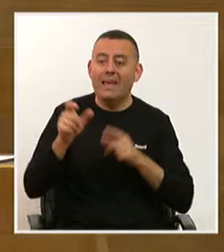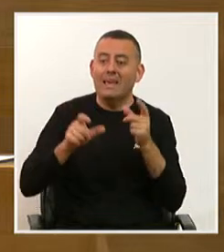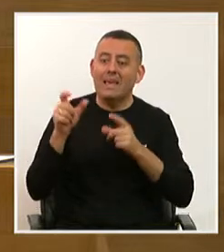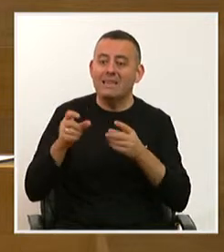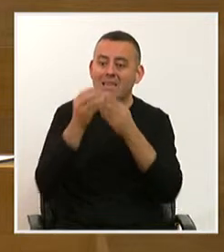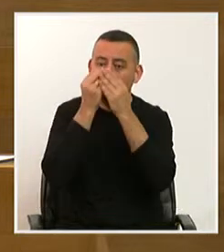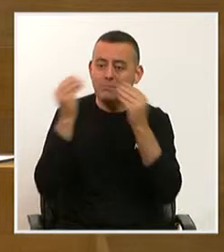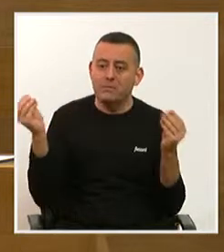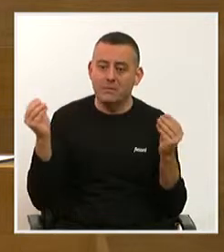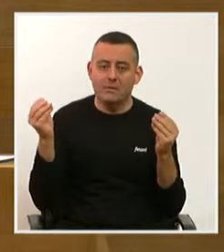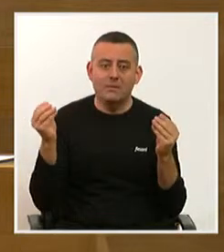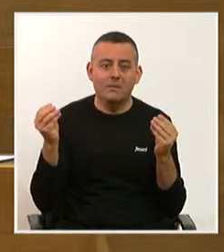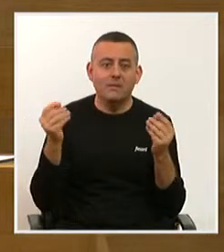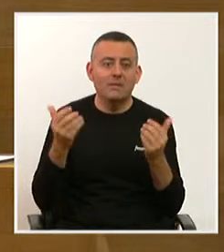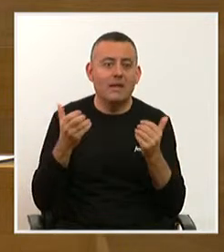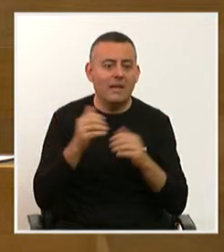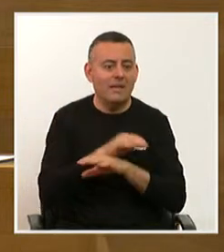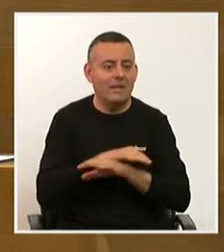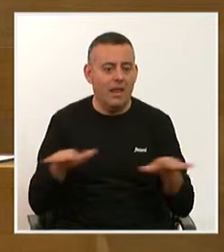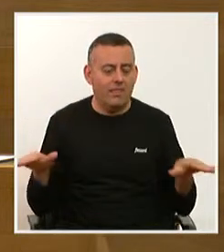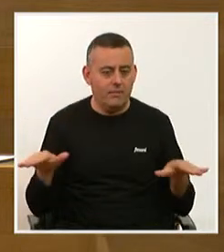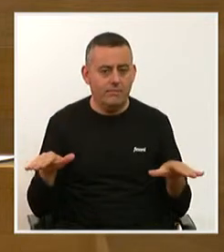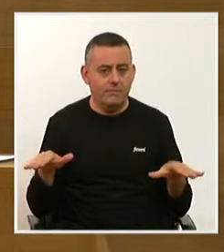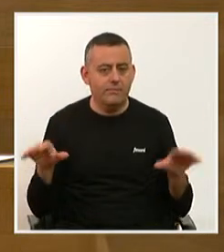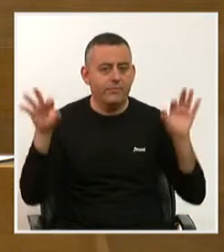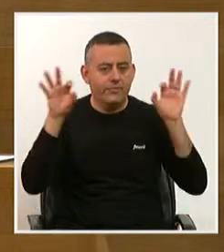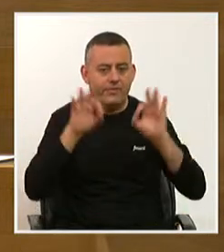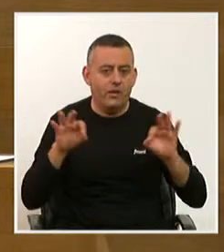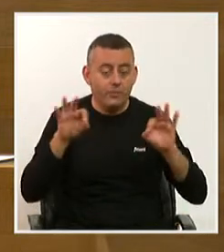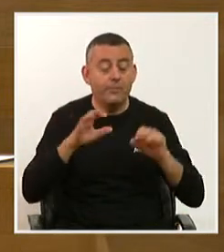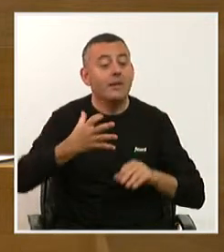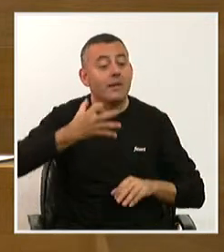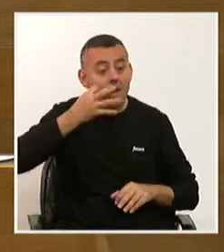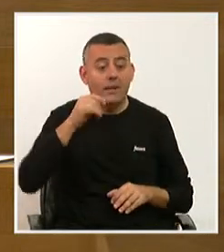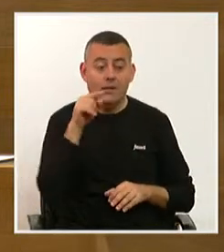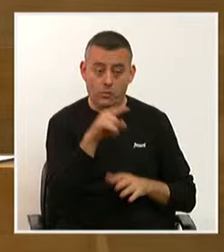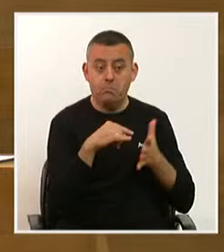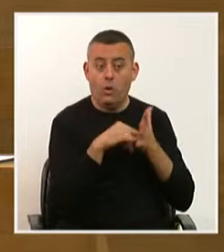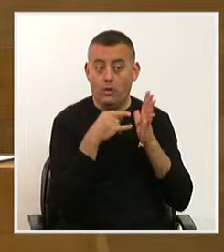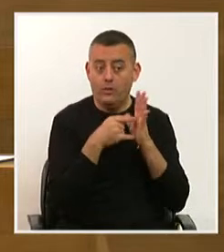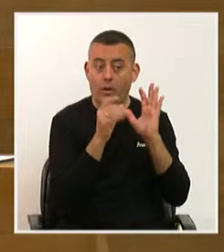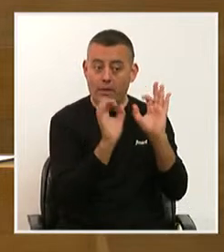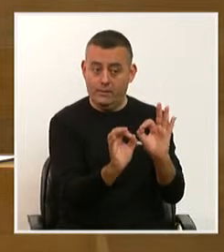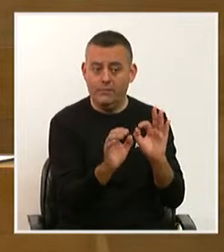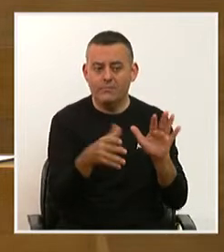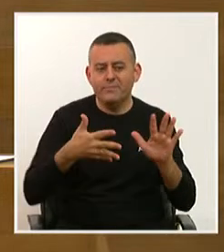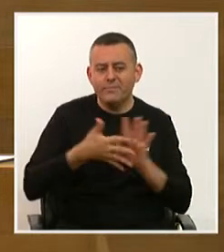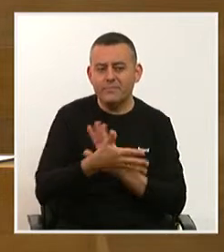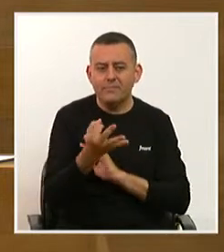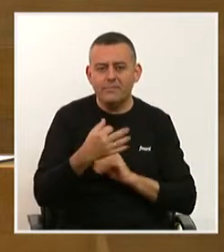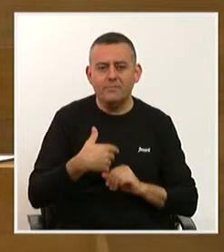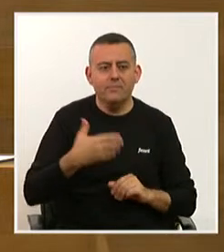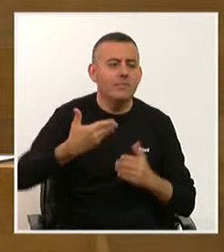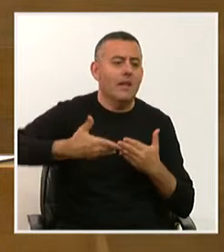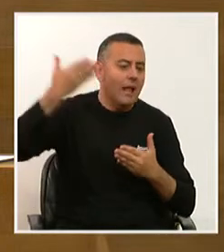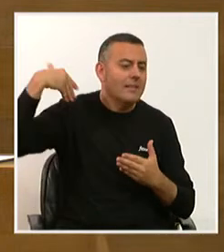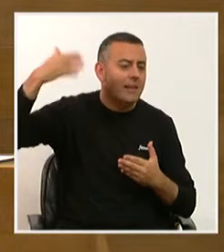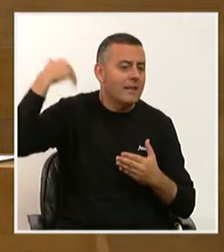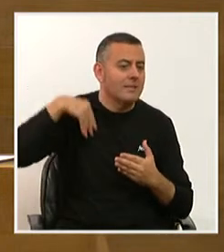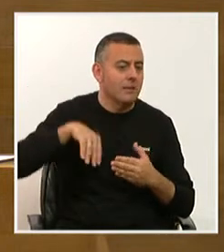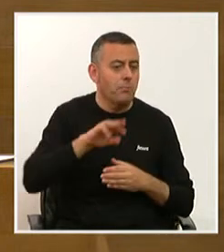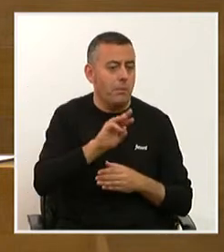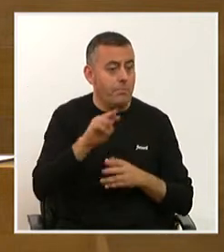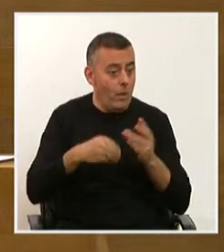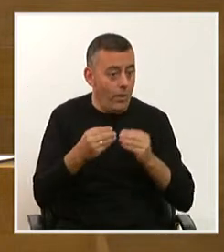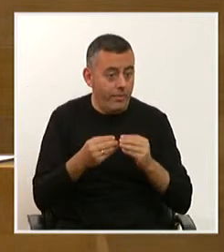qued res Y esta es la realit del se proe tornar aer les coses les